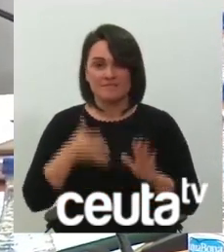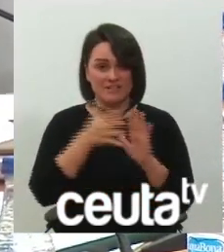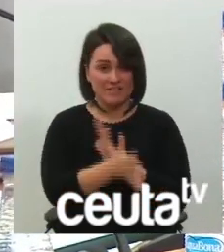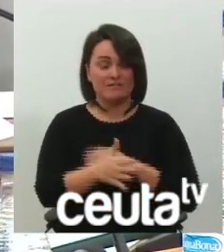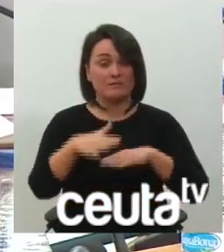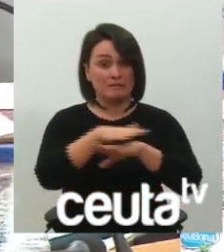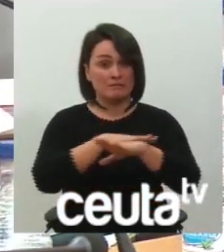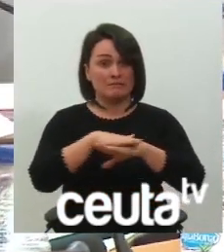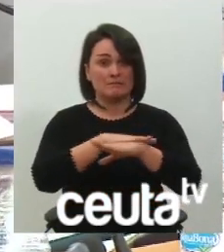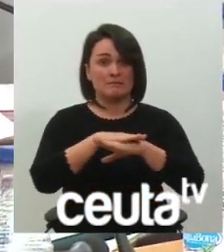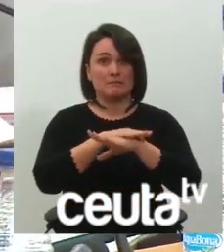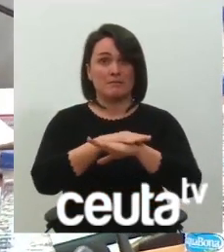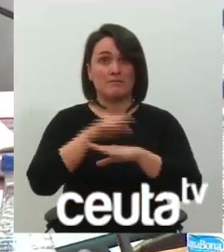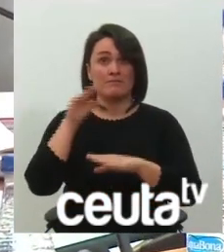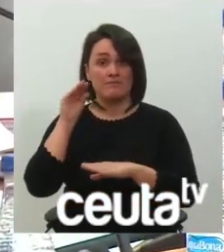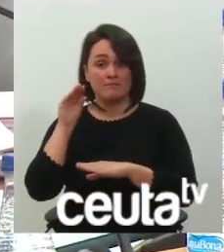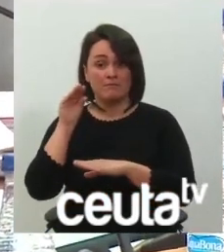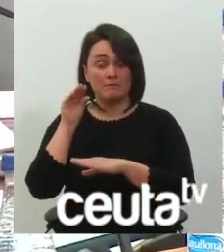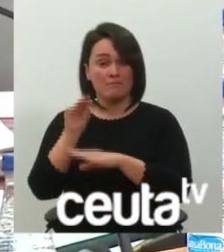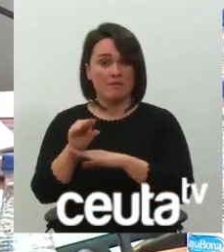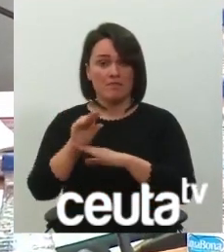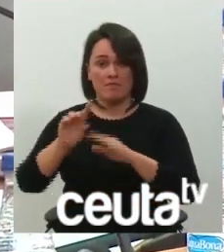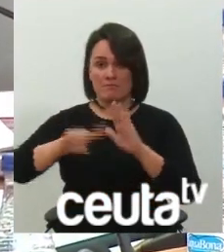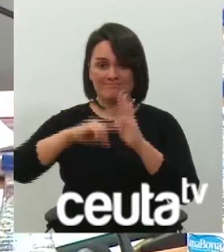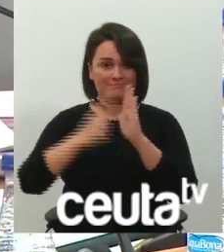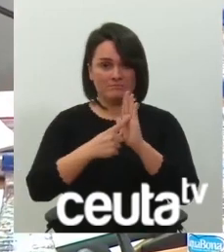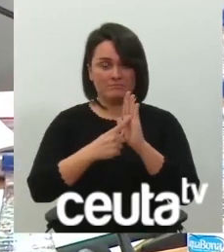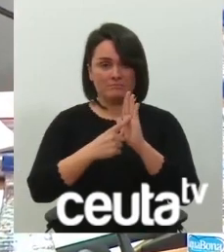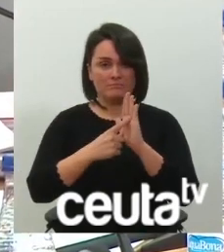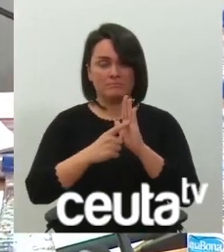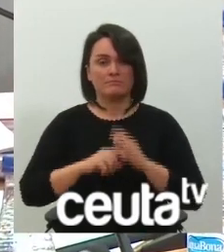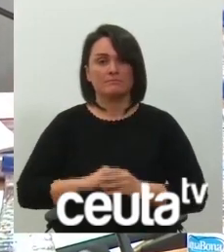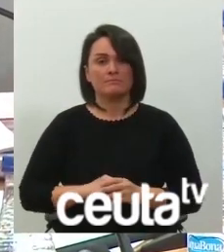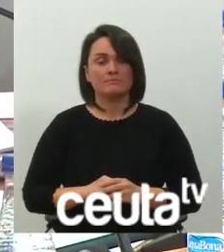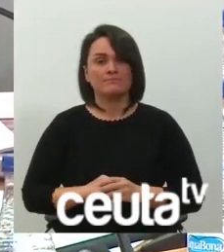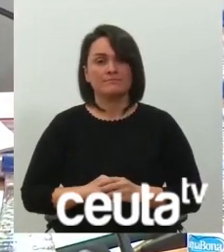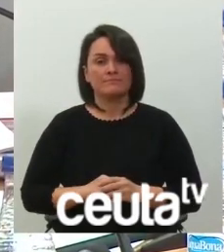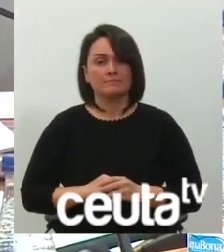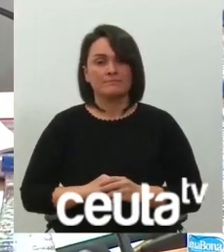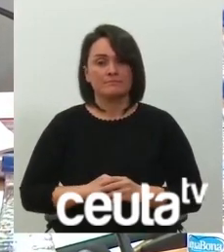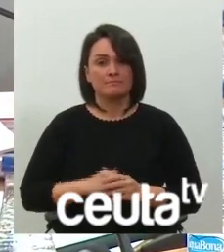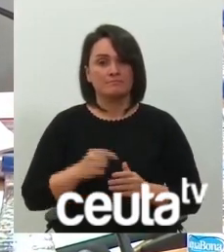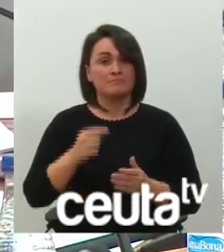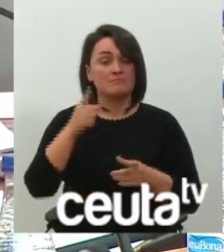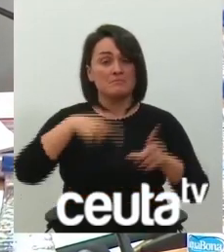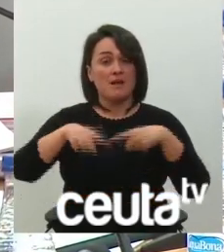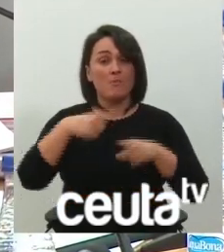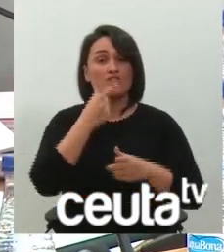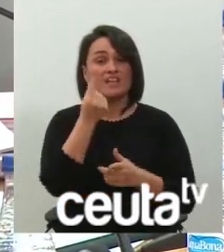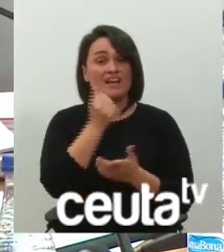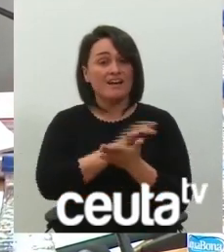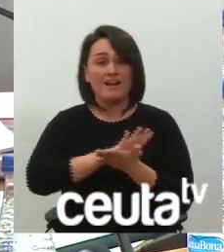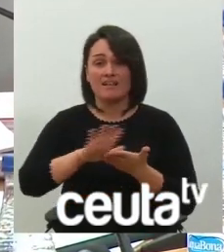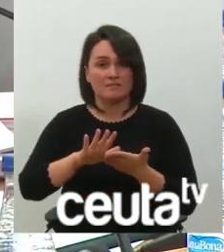una forma absoluta totalmente el estado el transporte la